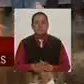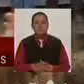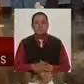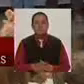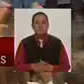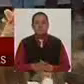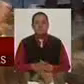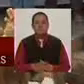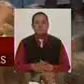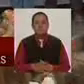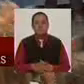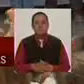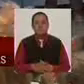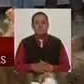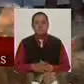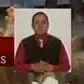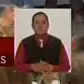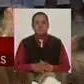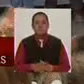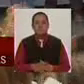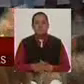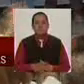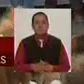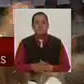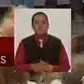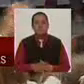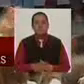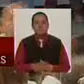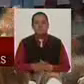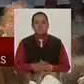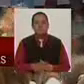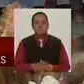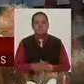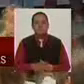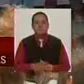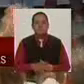vuelvo a mí! ¡Siguiente, señor amigo!